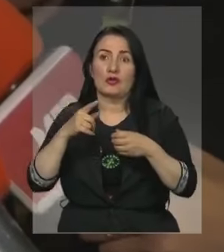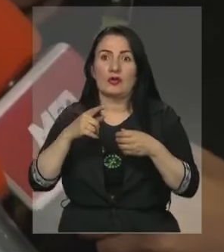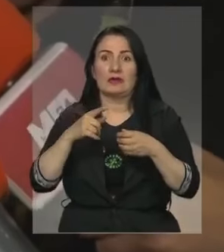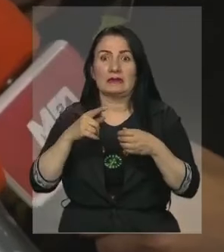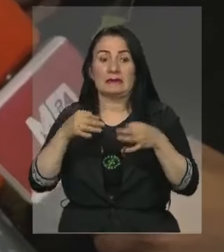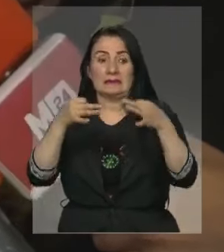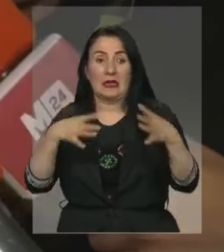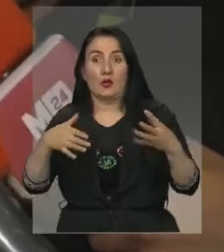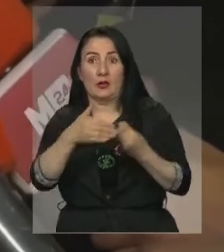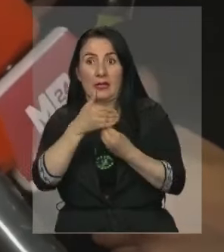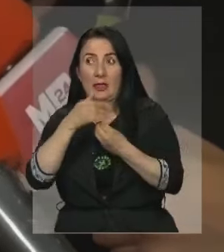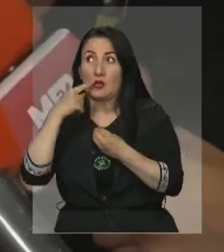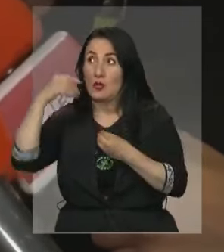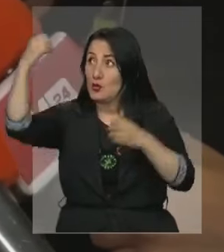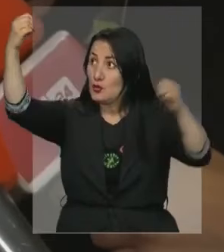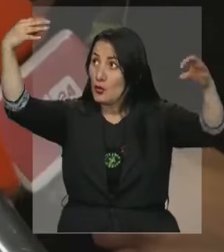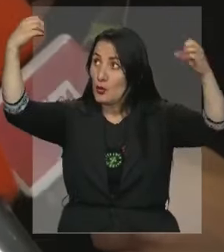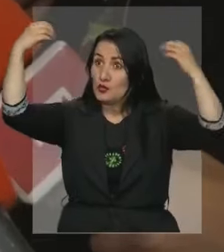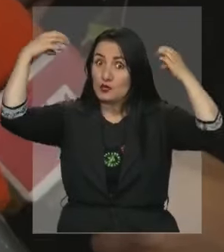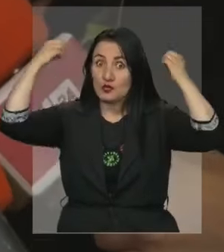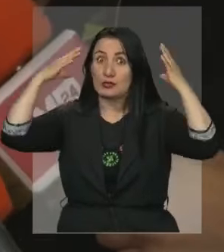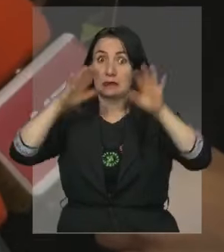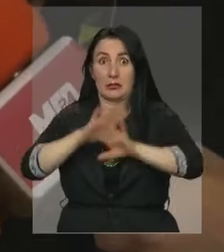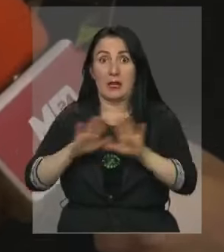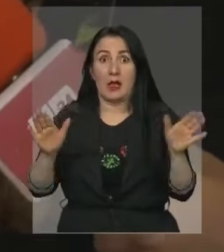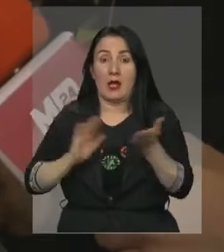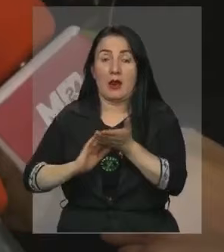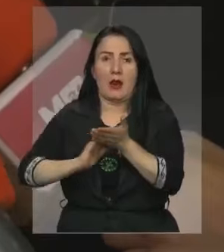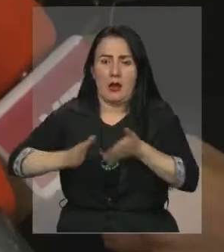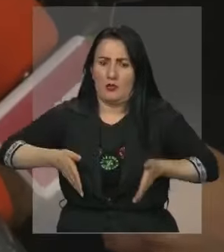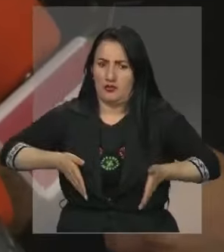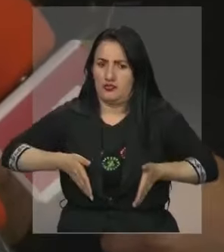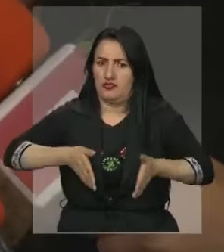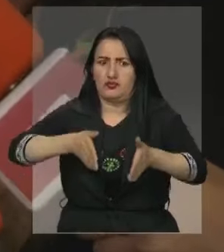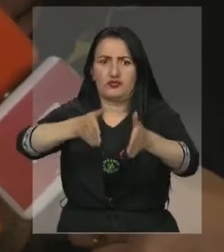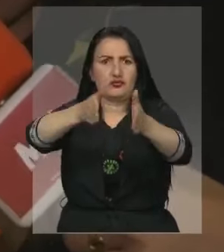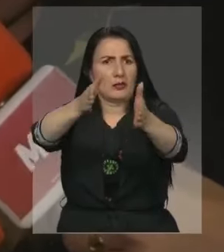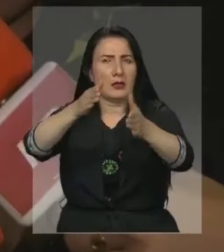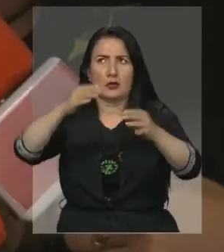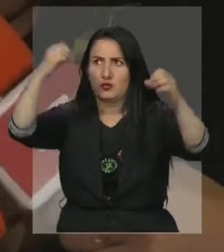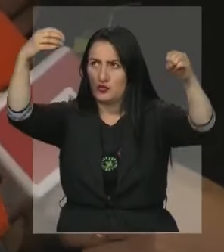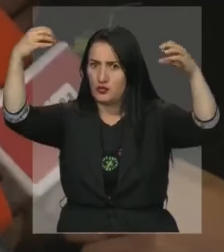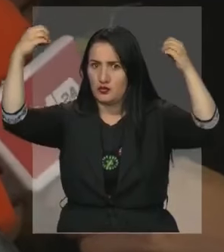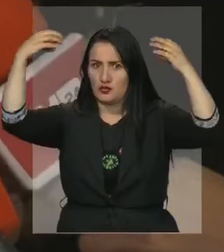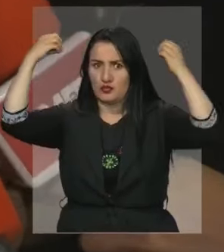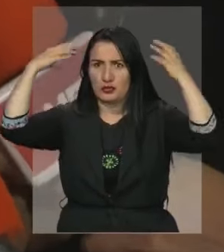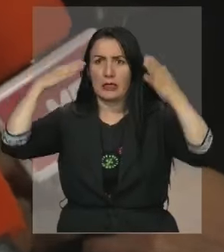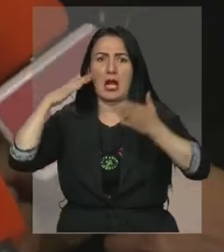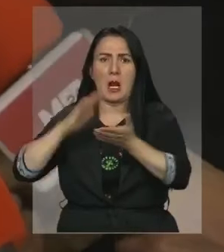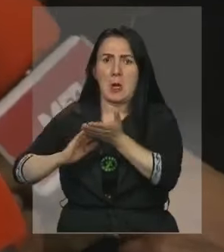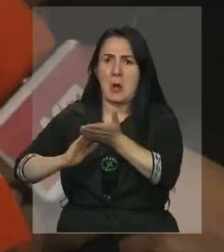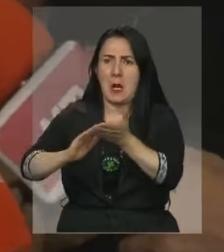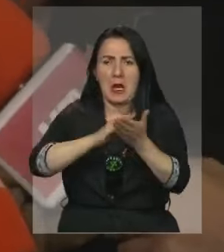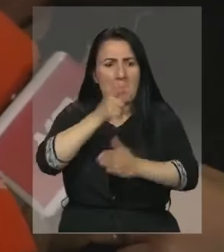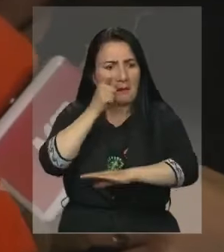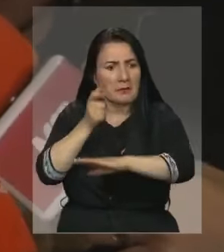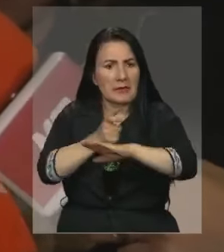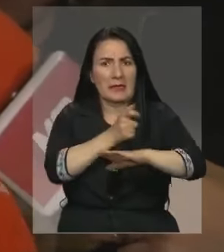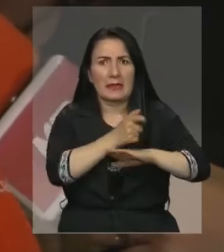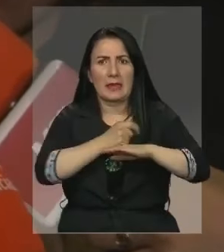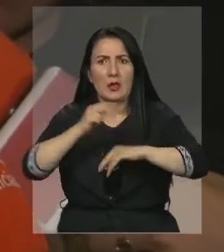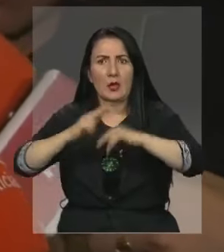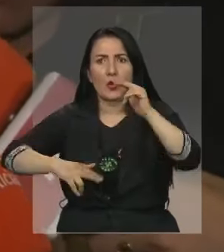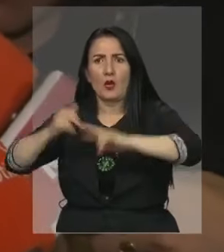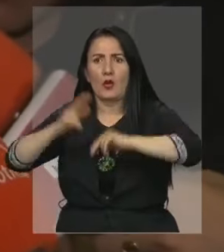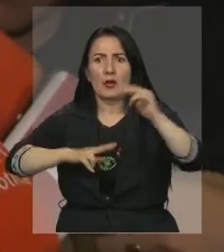seguridad. Hicimos un esfuerzo para el tema de la iluminación, obviamente, en todo el tramo. Eso es parte del ejercicio que estamos haciendo de vigilar obras, revisar